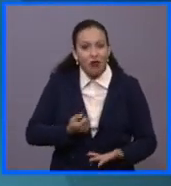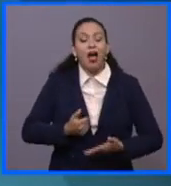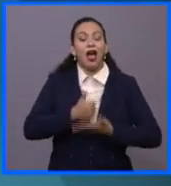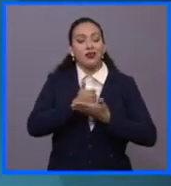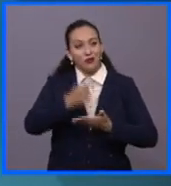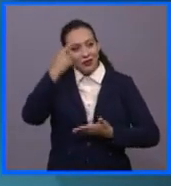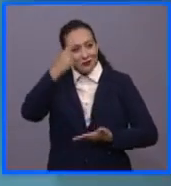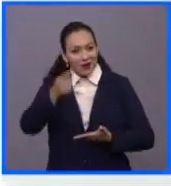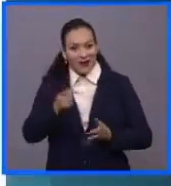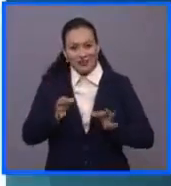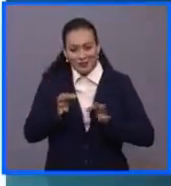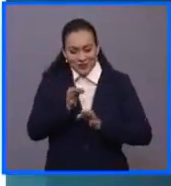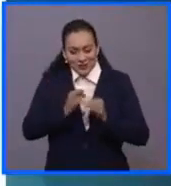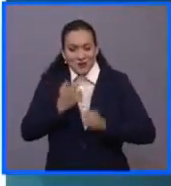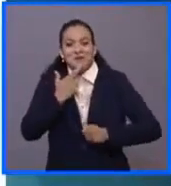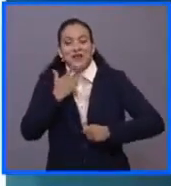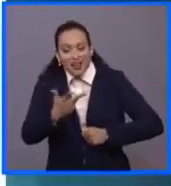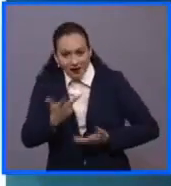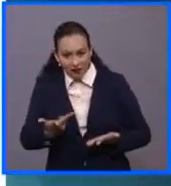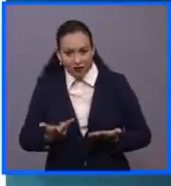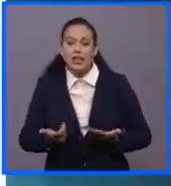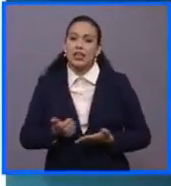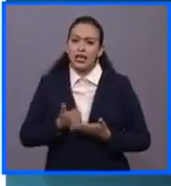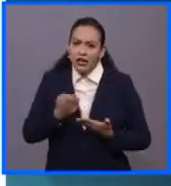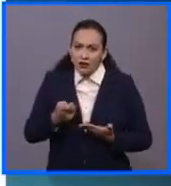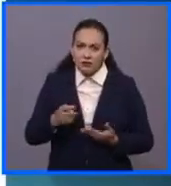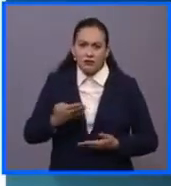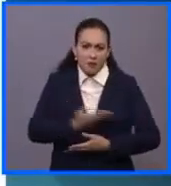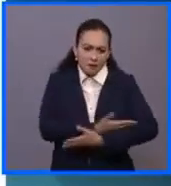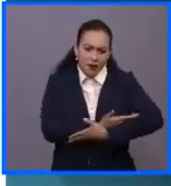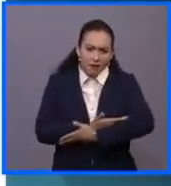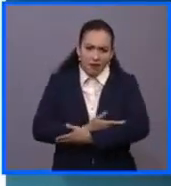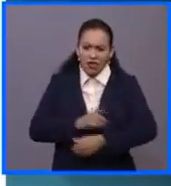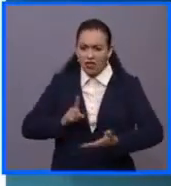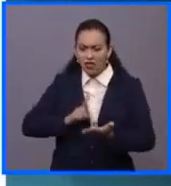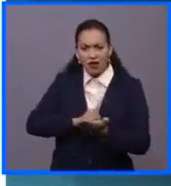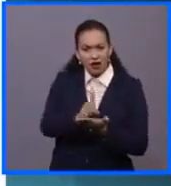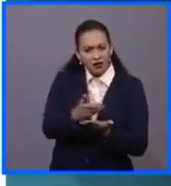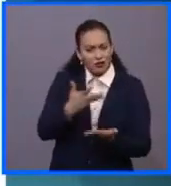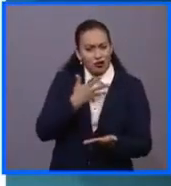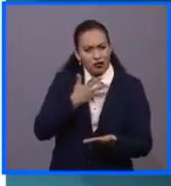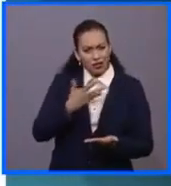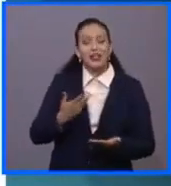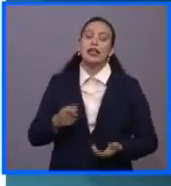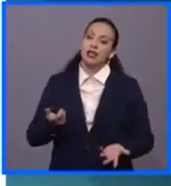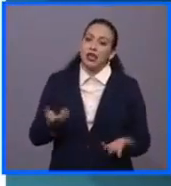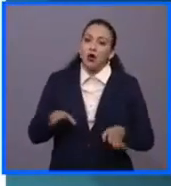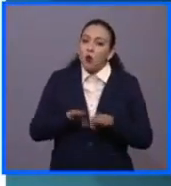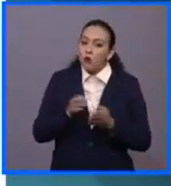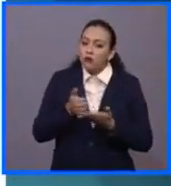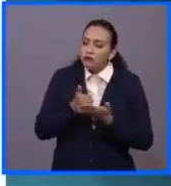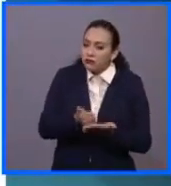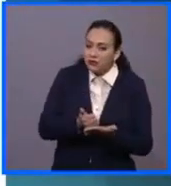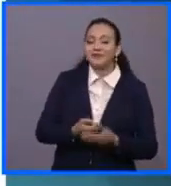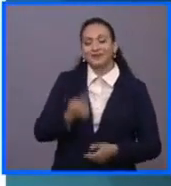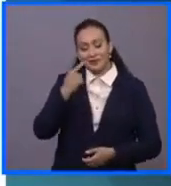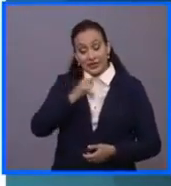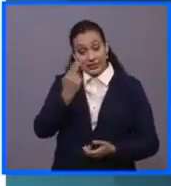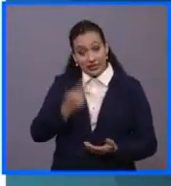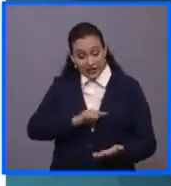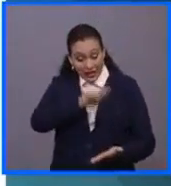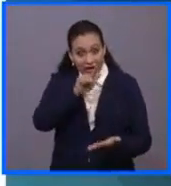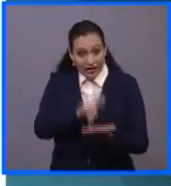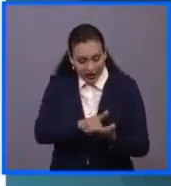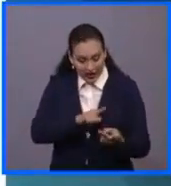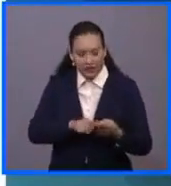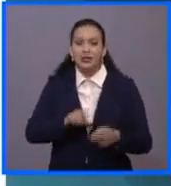para fortalecer, garantizar y ejercer este derecho. Para una lactancia exitosa, añadió, es necesario contar con leyes,